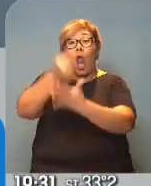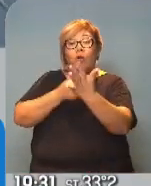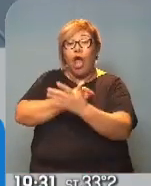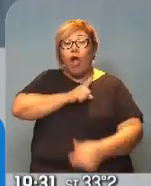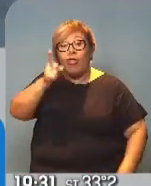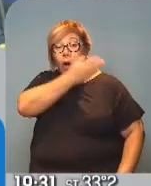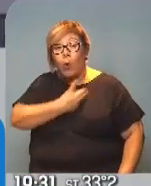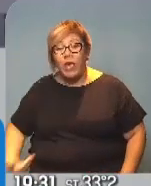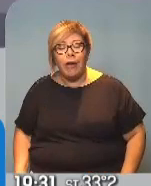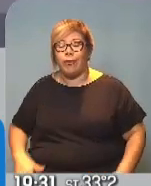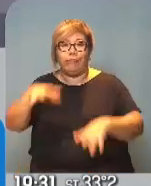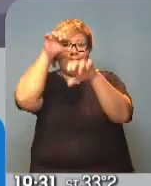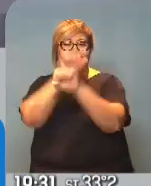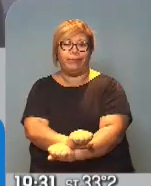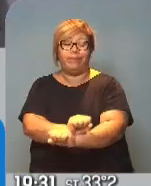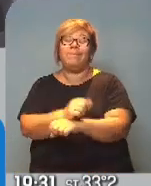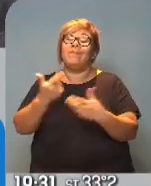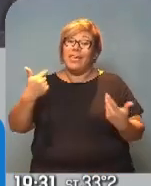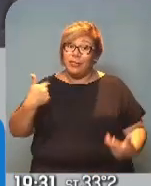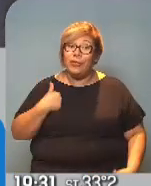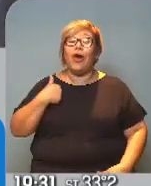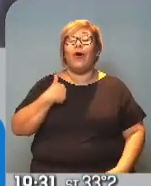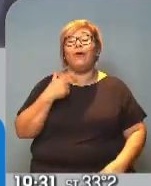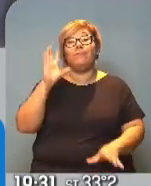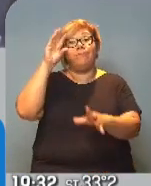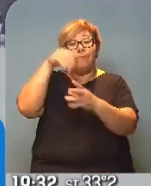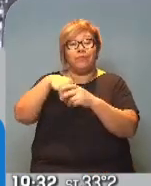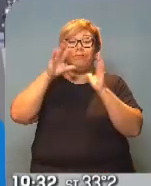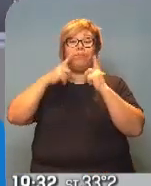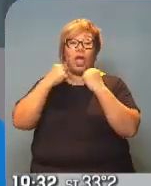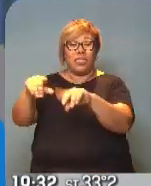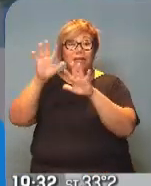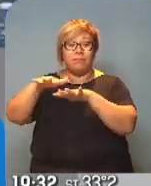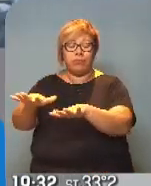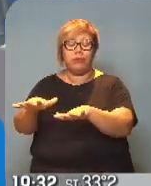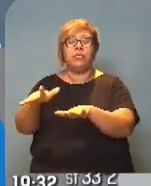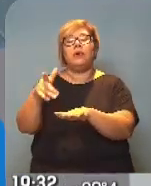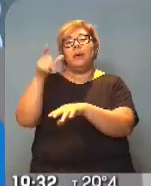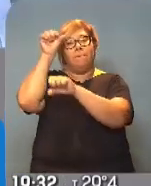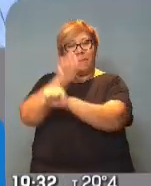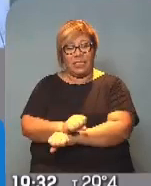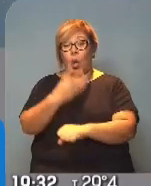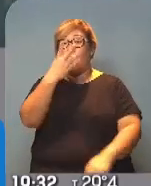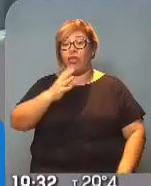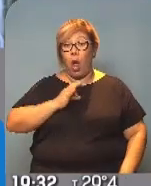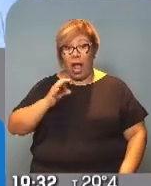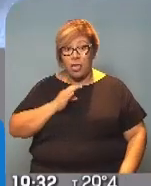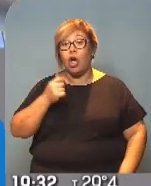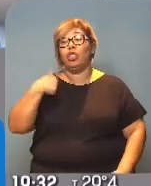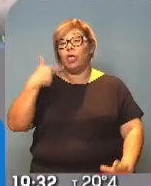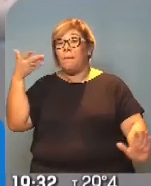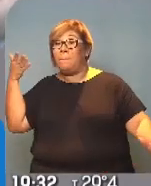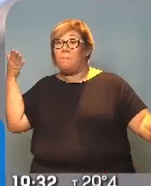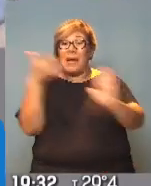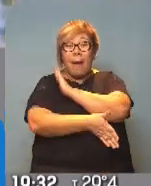que dio la oportunidad por un procedimiento de calle. Me costó 4 años hasta que me fugué. Yo vine sin libertad, sino que yo me autoliberé, me escapé. ¿De dónde? ¿De